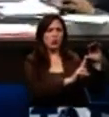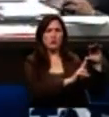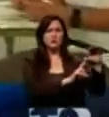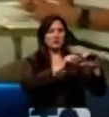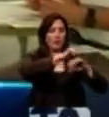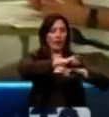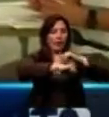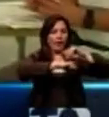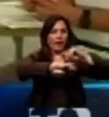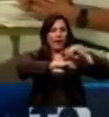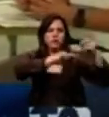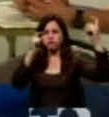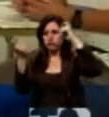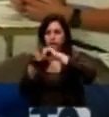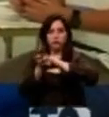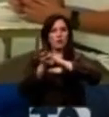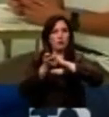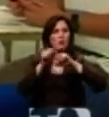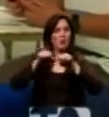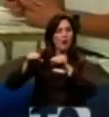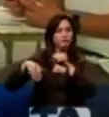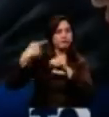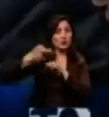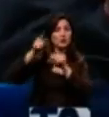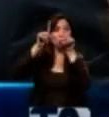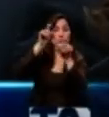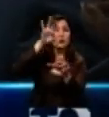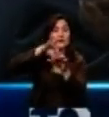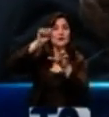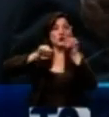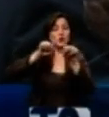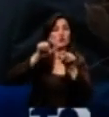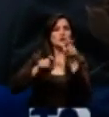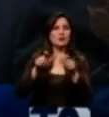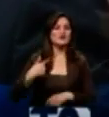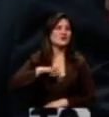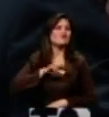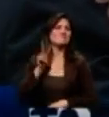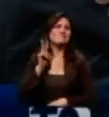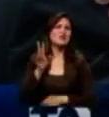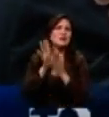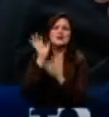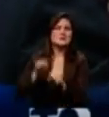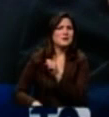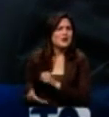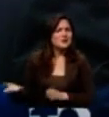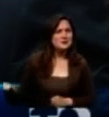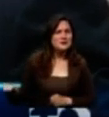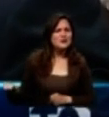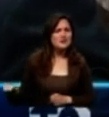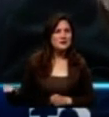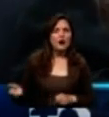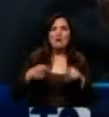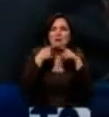Participación Ciudadana y Control Social en la próxima consulta popular. Hemos sido víctimas de un linchamiento mediático que han ido construyendo un